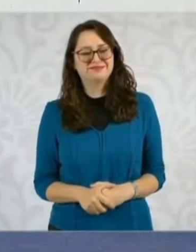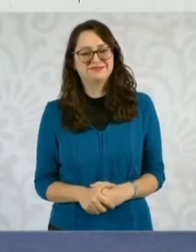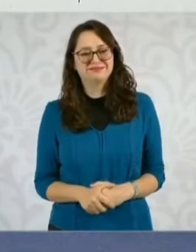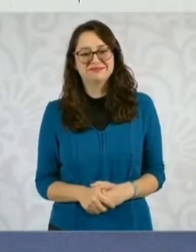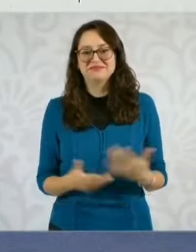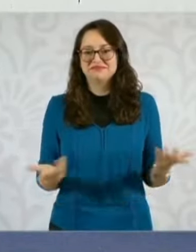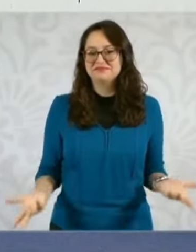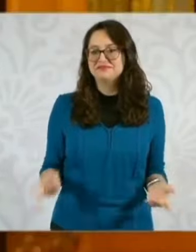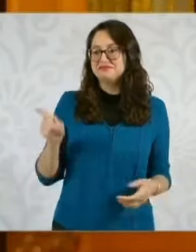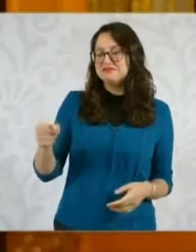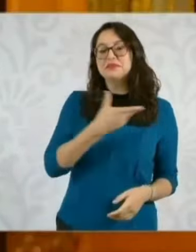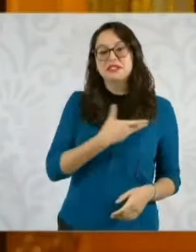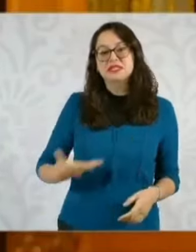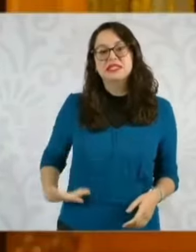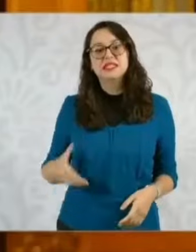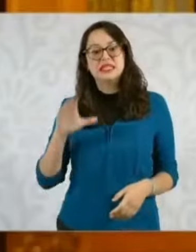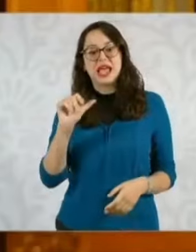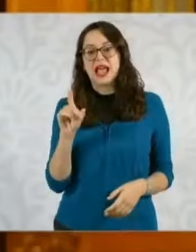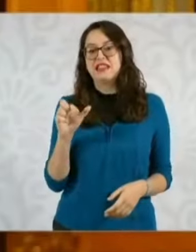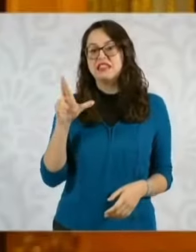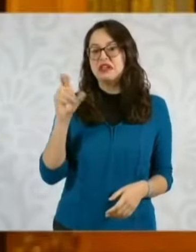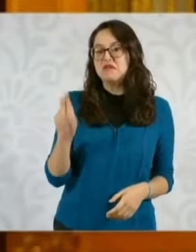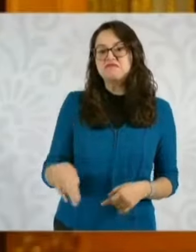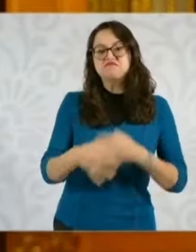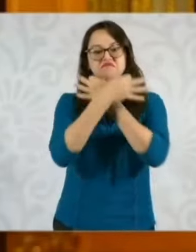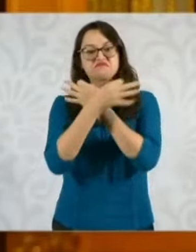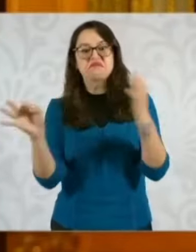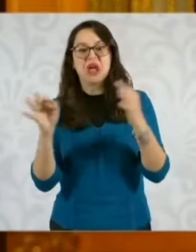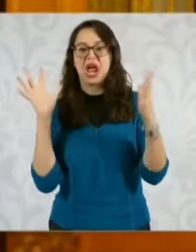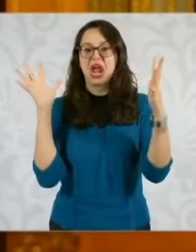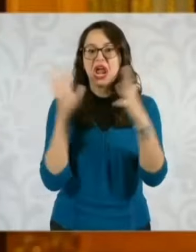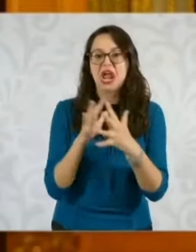bajo condiciones de excepción.